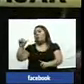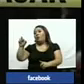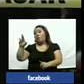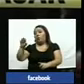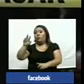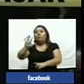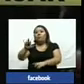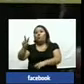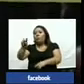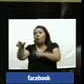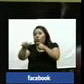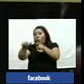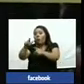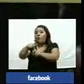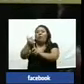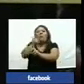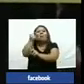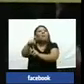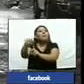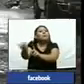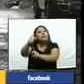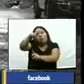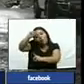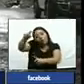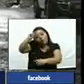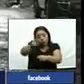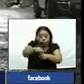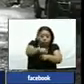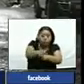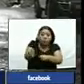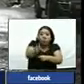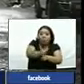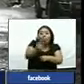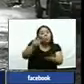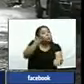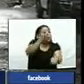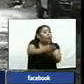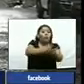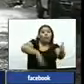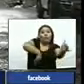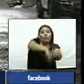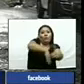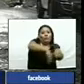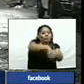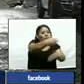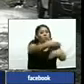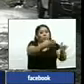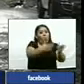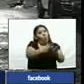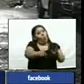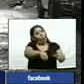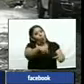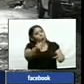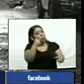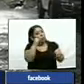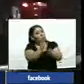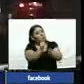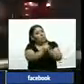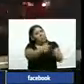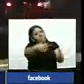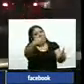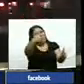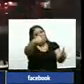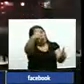21 años de edad. El joven, que se dedicaba a labores agrícolas, había llegado a una cancha de fútbol cuando fue atacado por desconocidos con arma de fuego